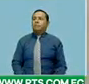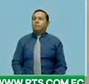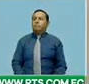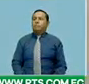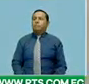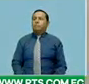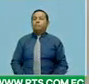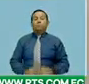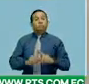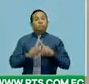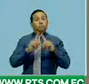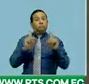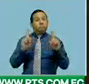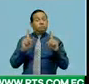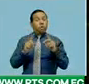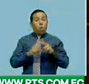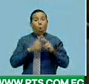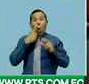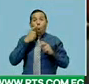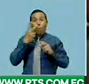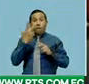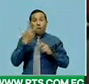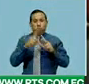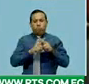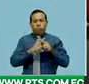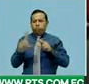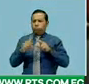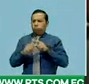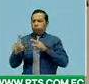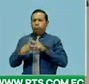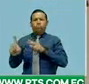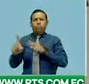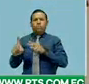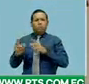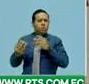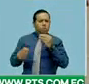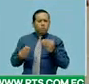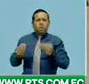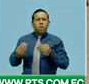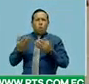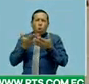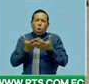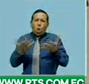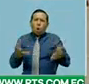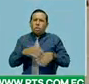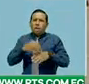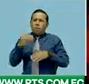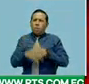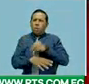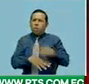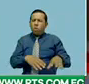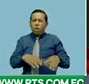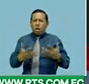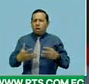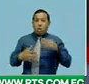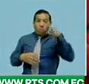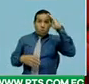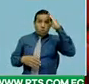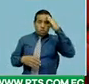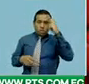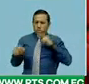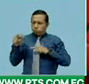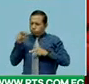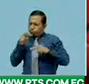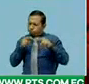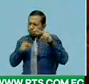Sin embargo, en su huida, fueron dejando huellas que permitieron a los agentes detectar la identidad de quienes participaron